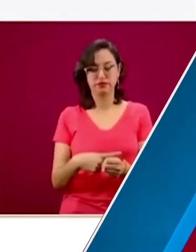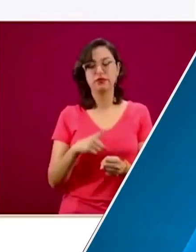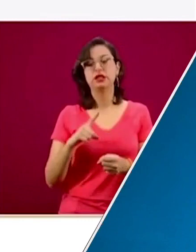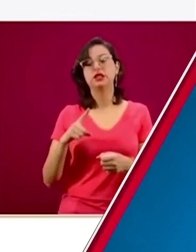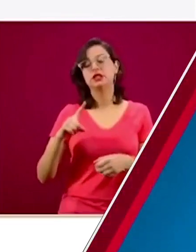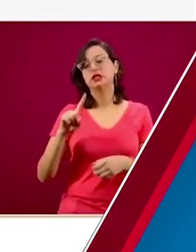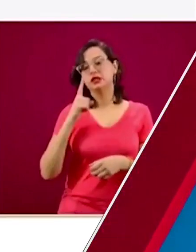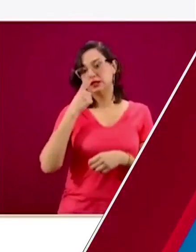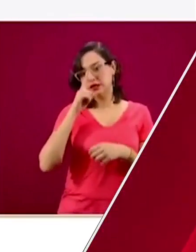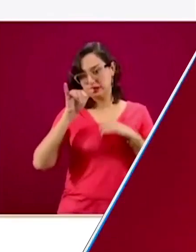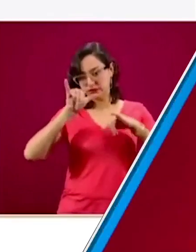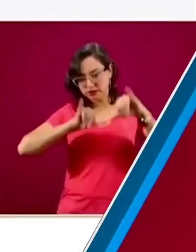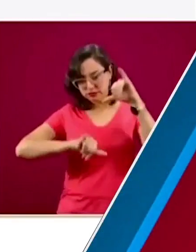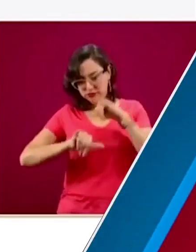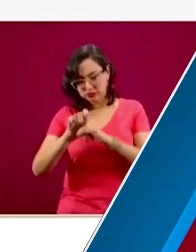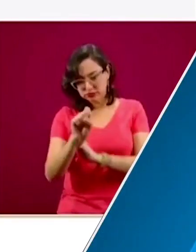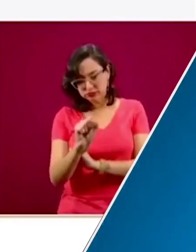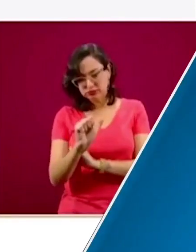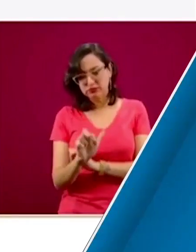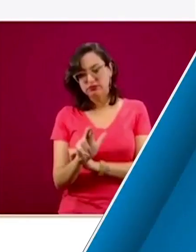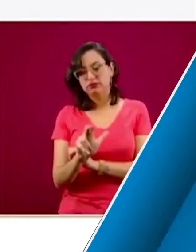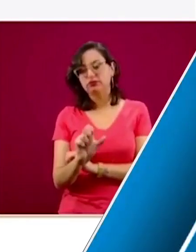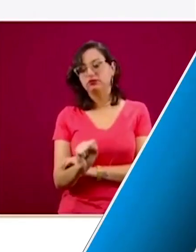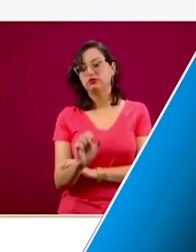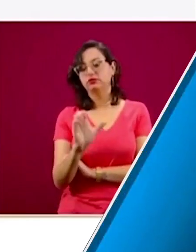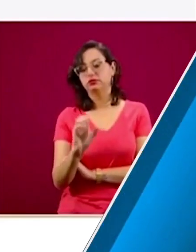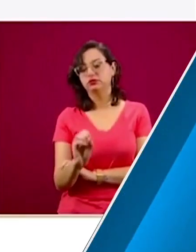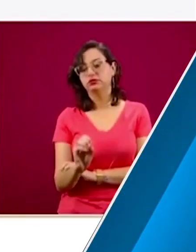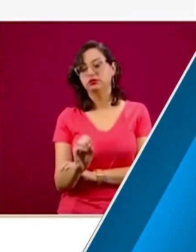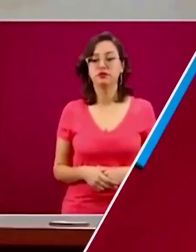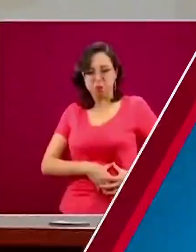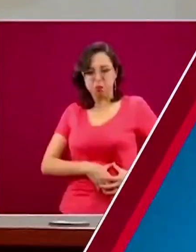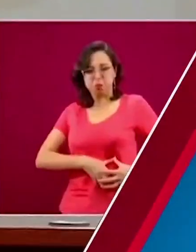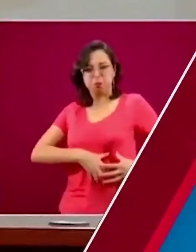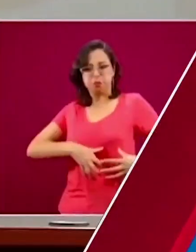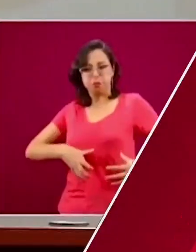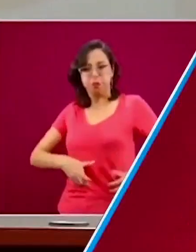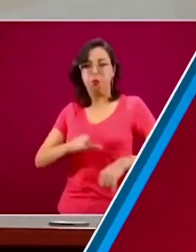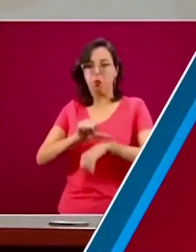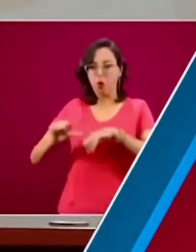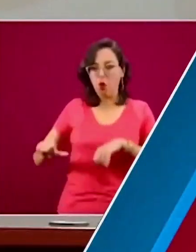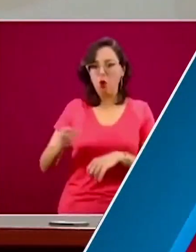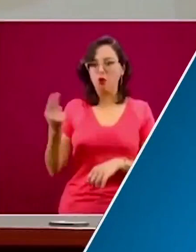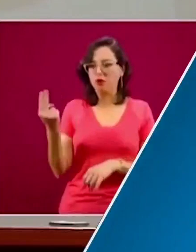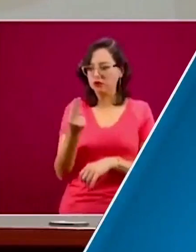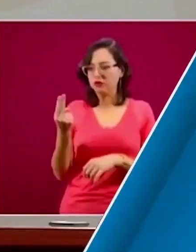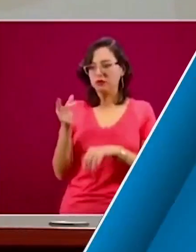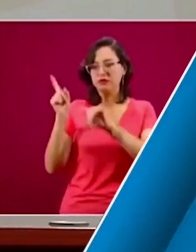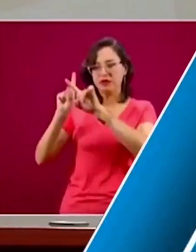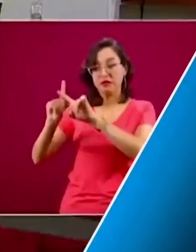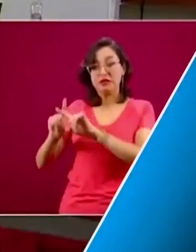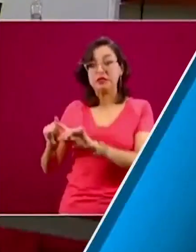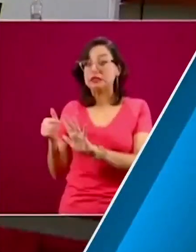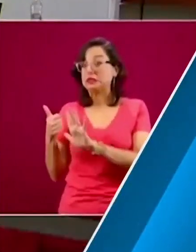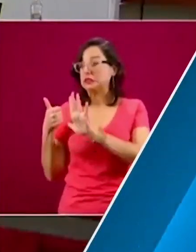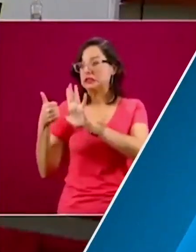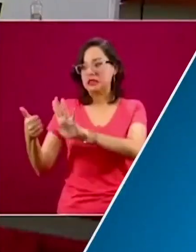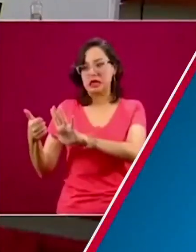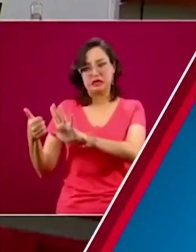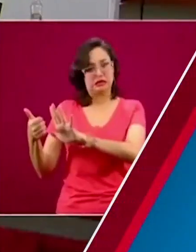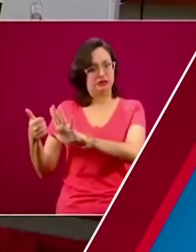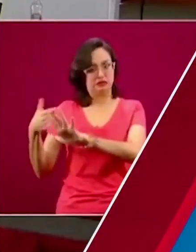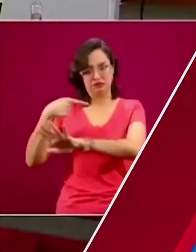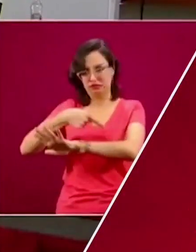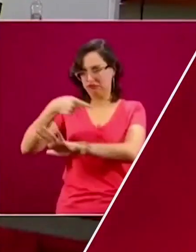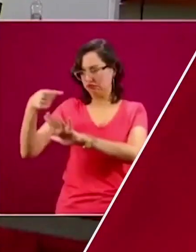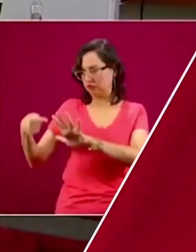16.752 y ese número de decesos. Oiga, el subsecretario de Salud, Hugo López-Gatell, reiteró extremar medidas de prevención para las personas